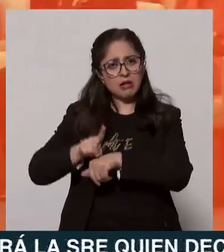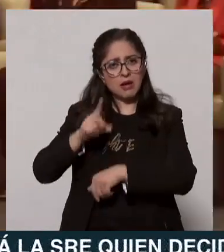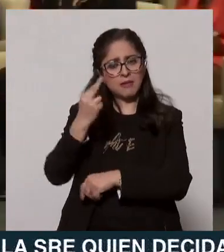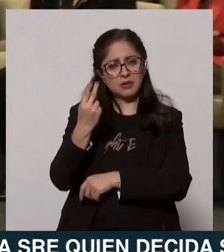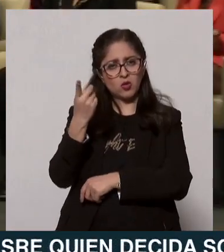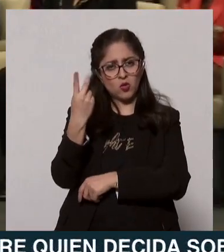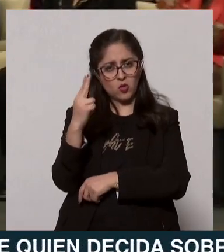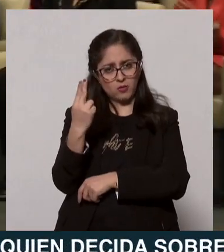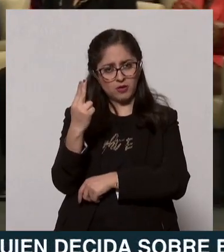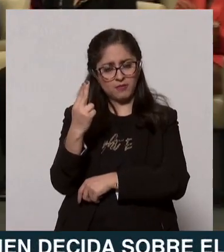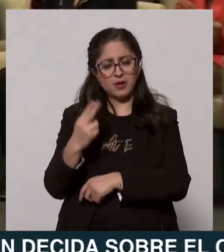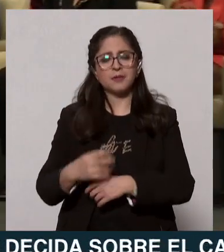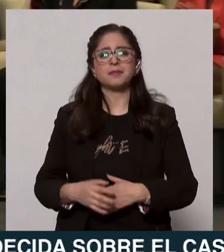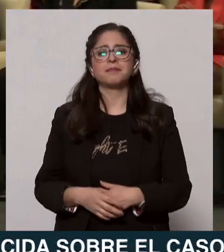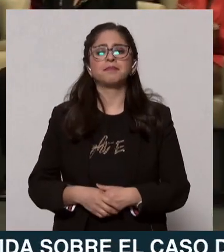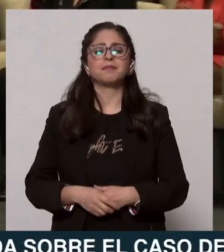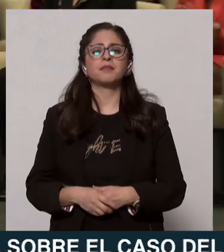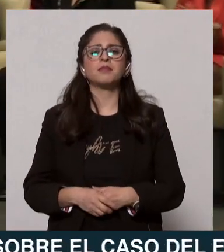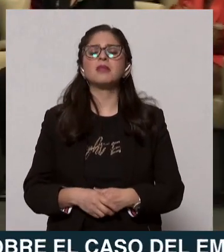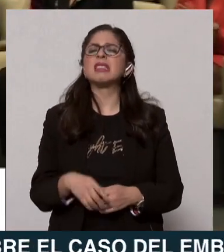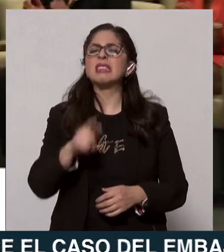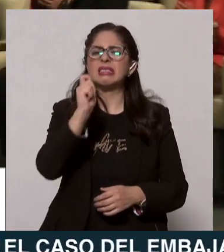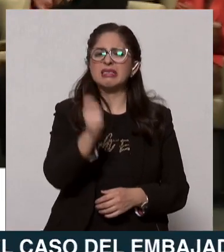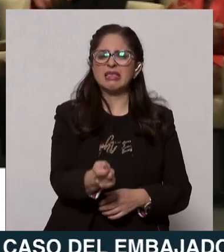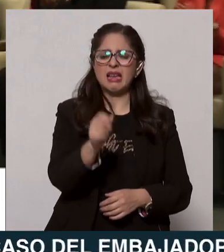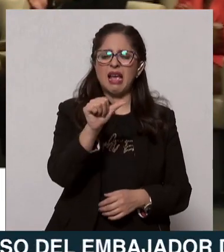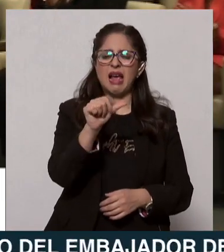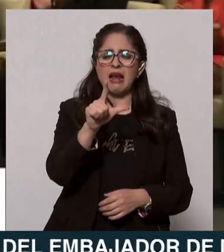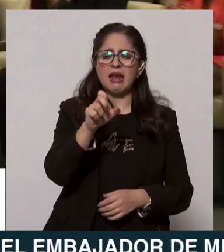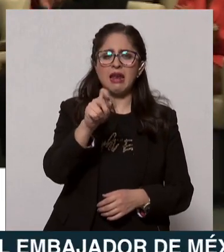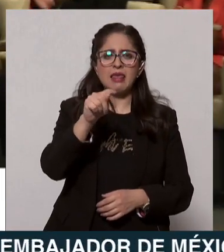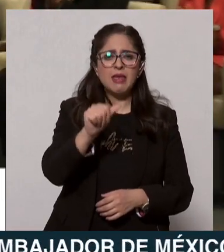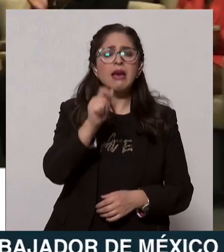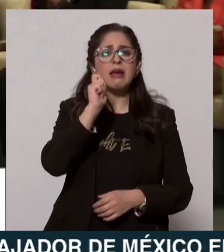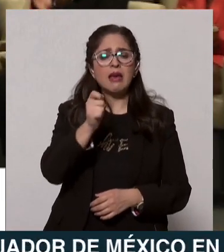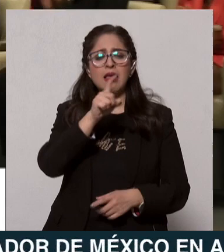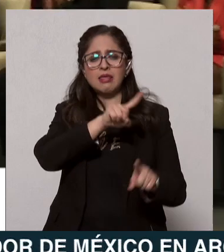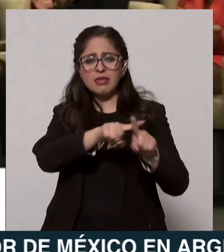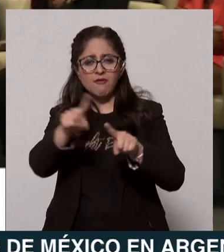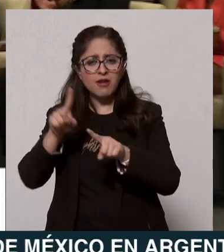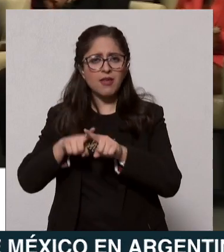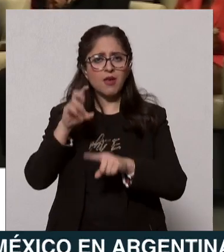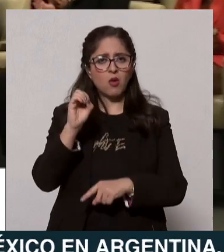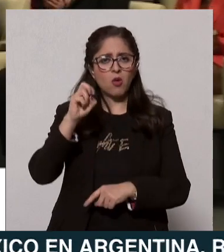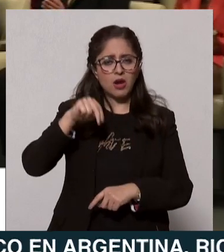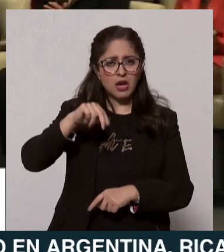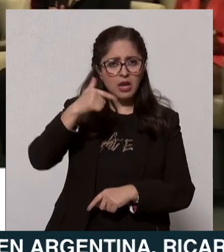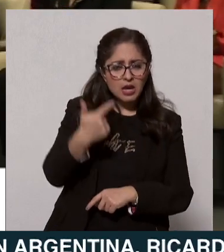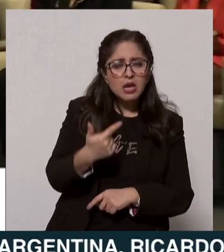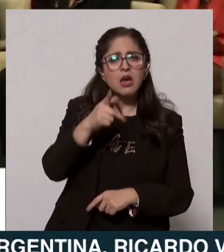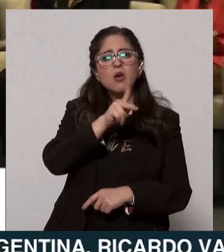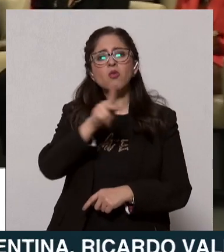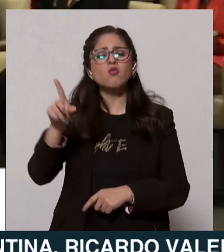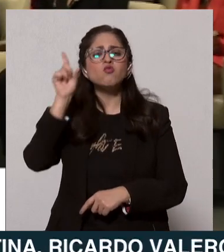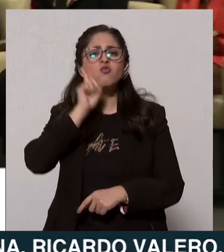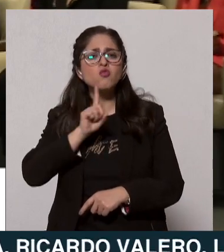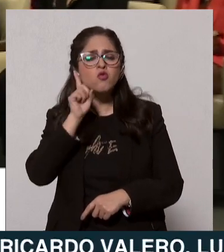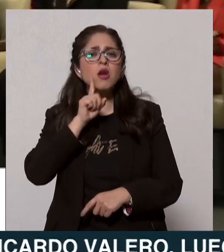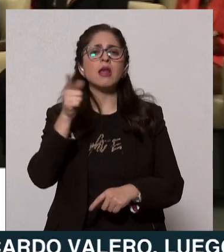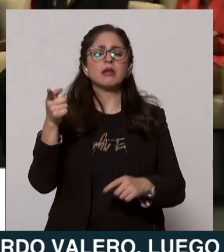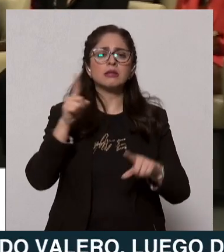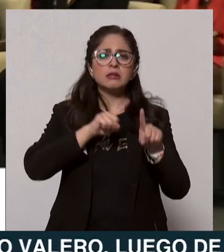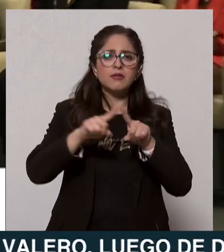noviembre. La alerta significa trabajar conjuntamente con organizaciones, con mujeres,